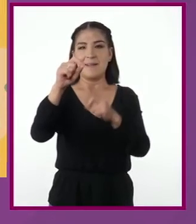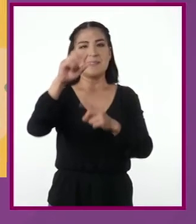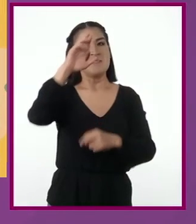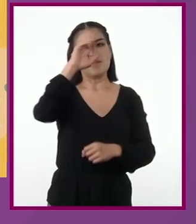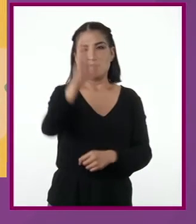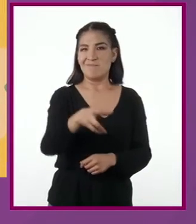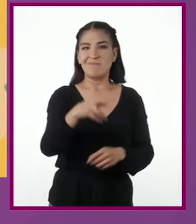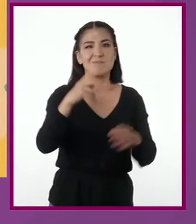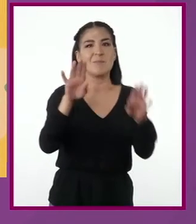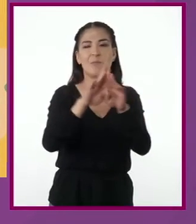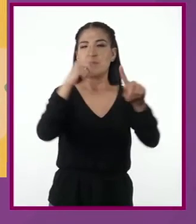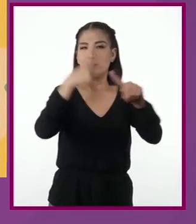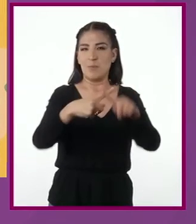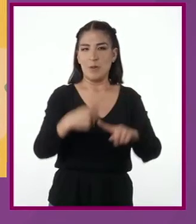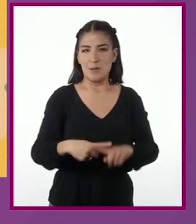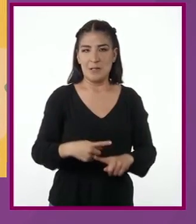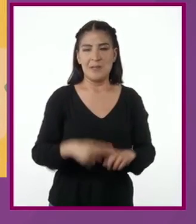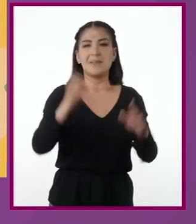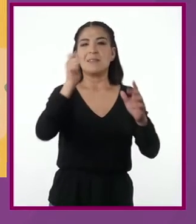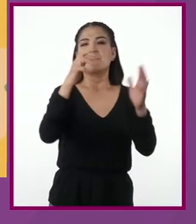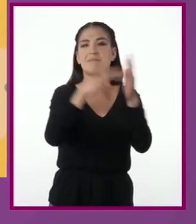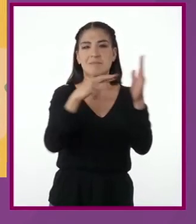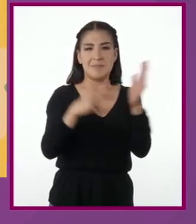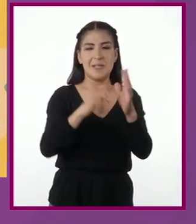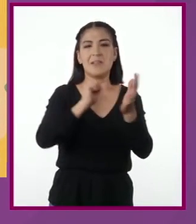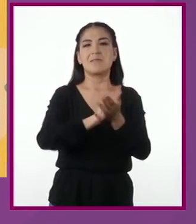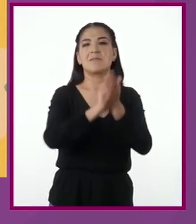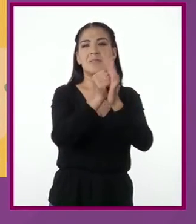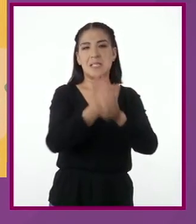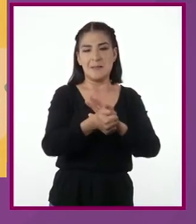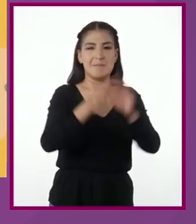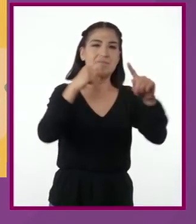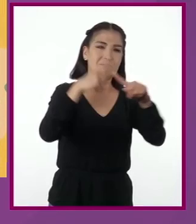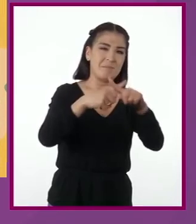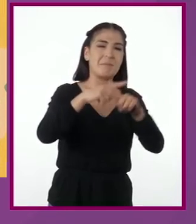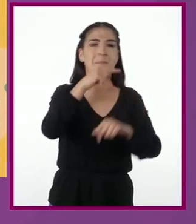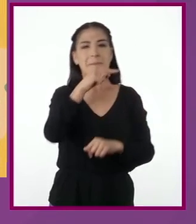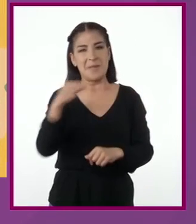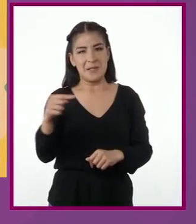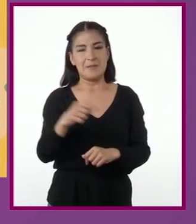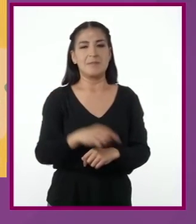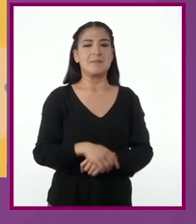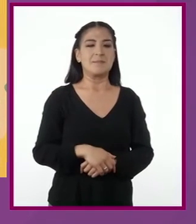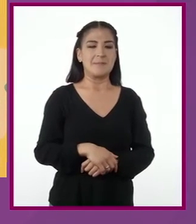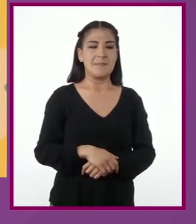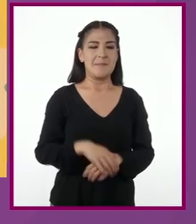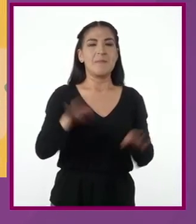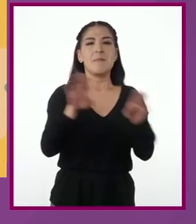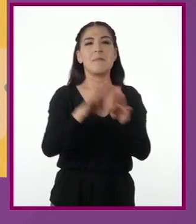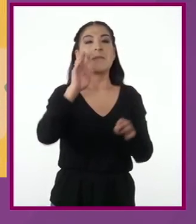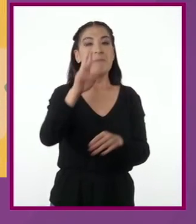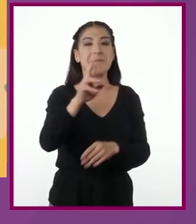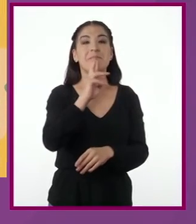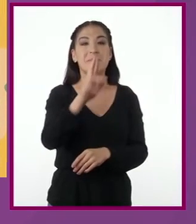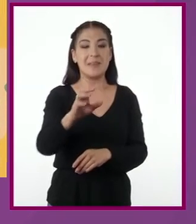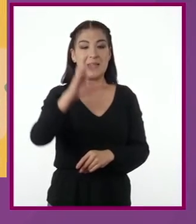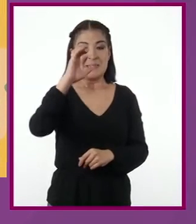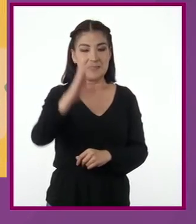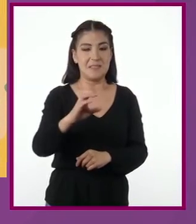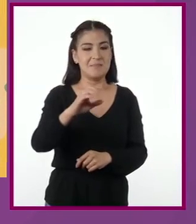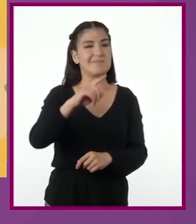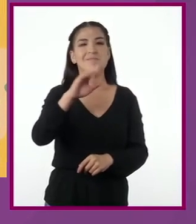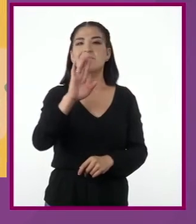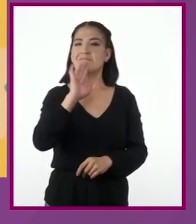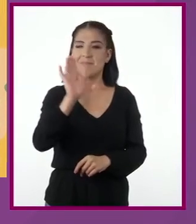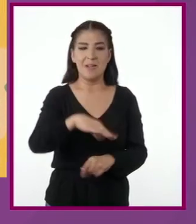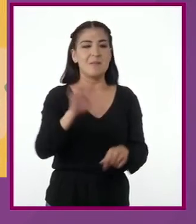de la multiplicación como las reglas de los signos con números fraccionarios. La respuesta del inciso D es incorrecta porque